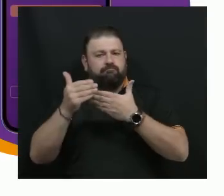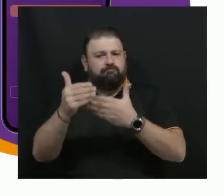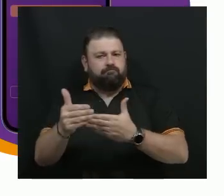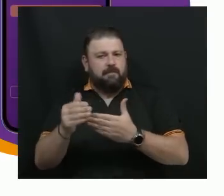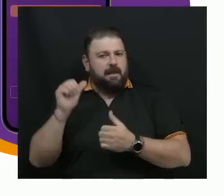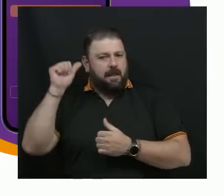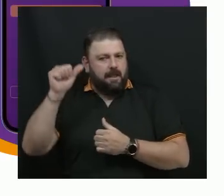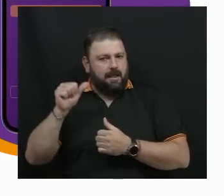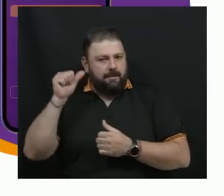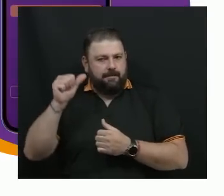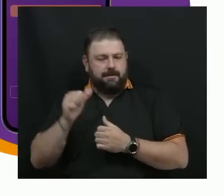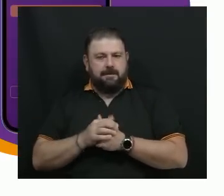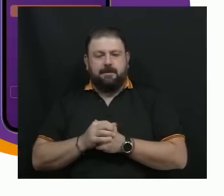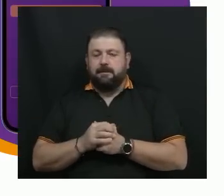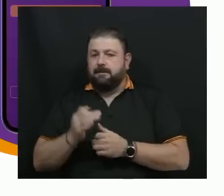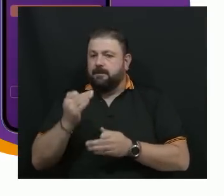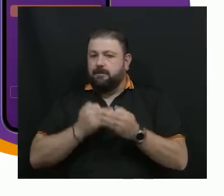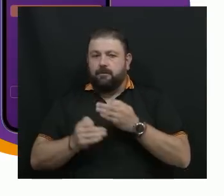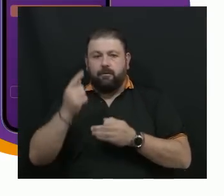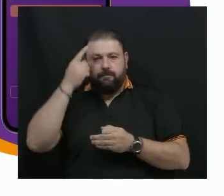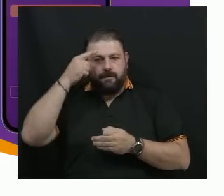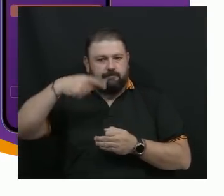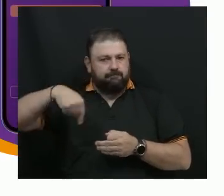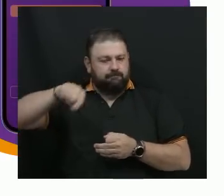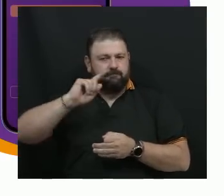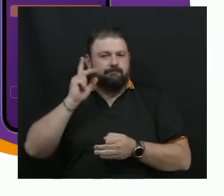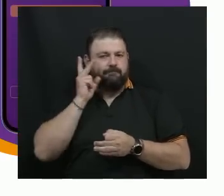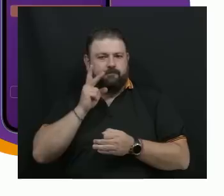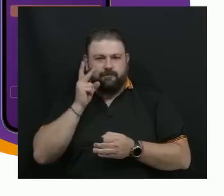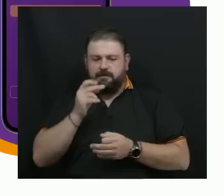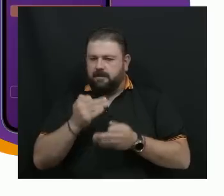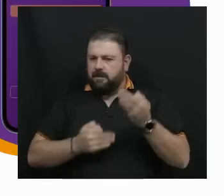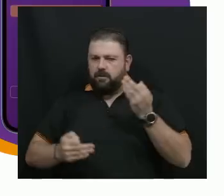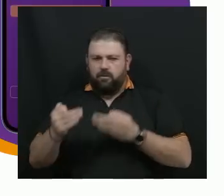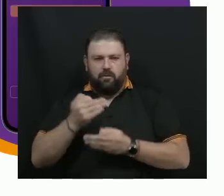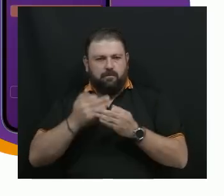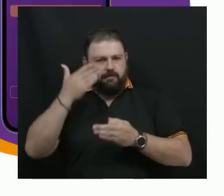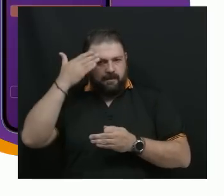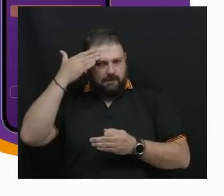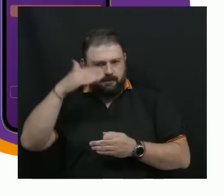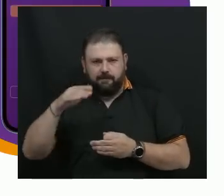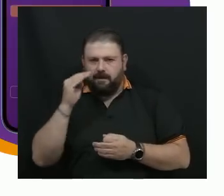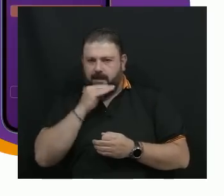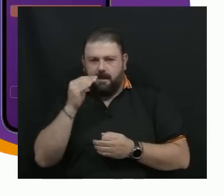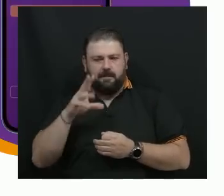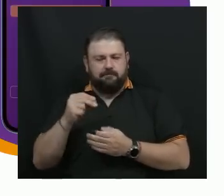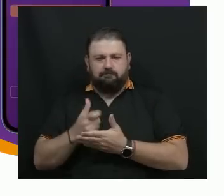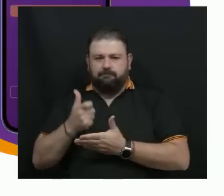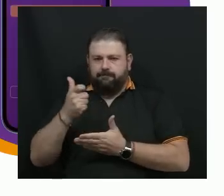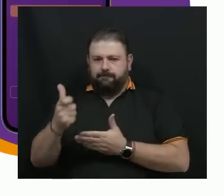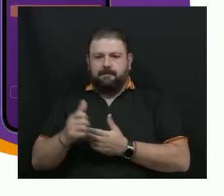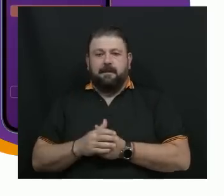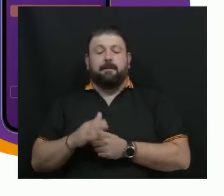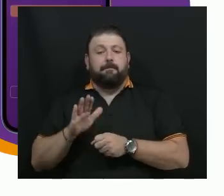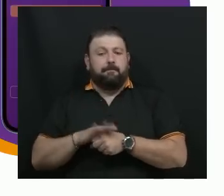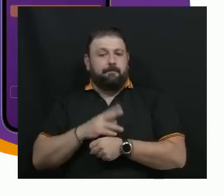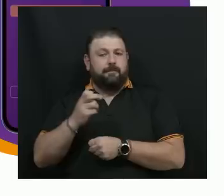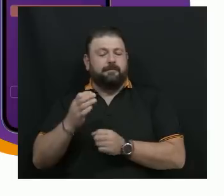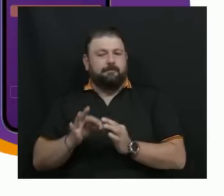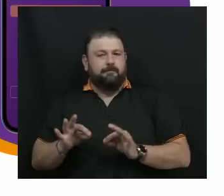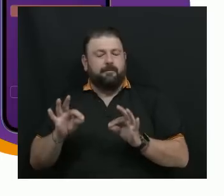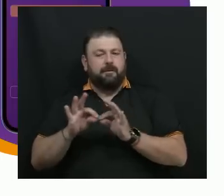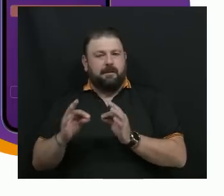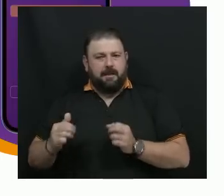aplicación tienen este periodo de prueba gratis, lo vamos a recorrer, ¿no? Para que aprovechen esta gran herramienta, para que lo